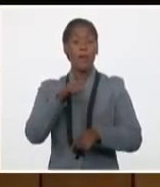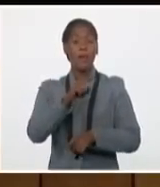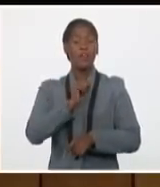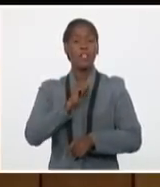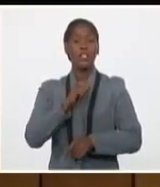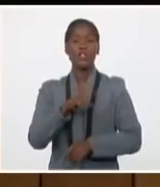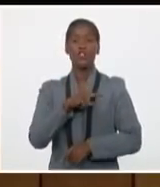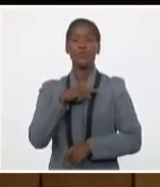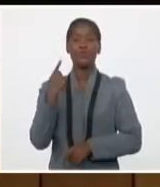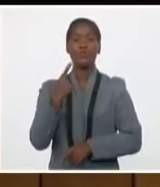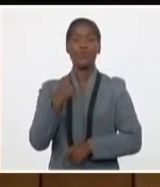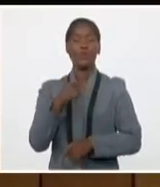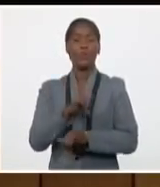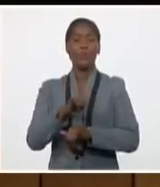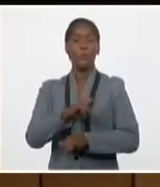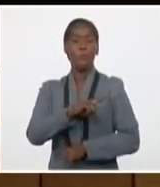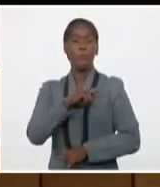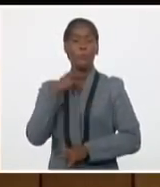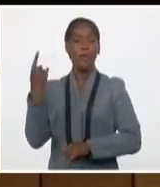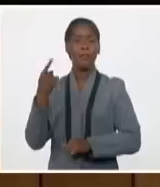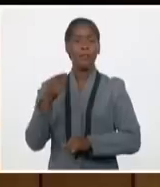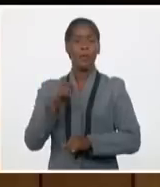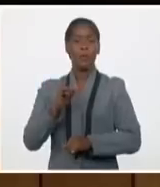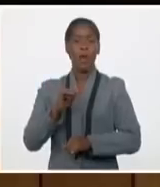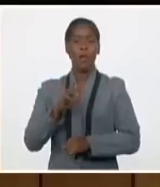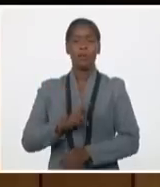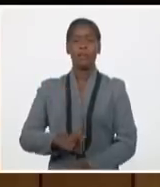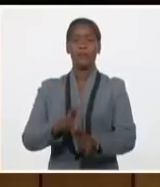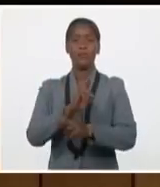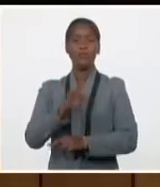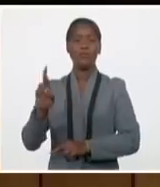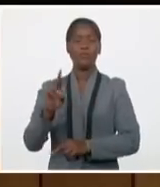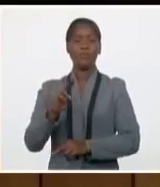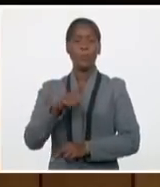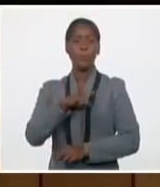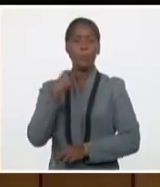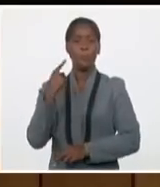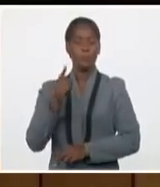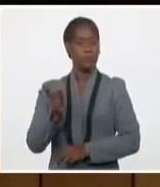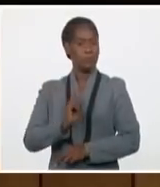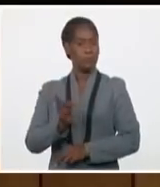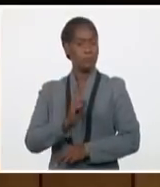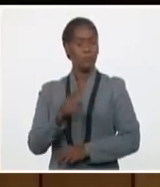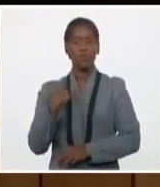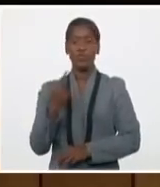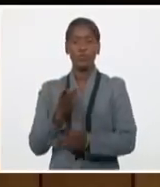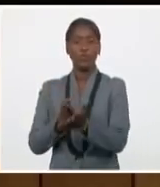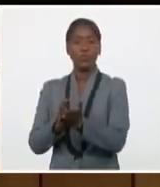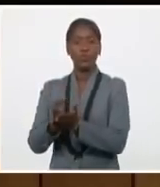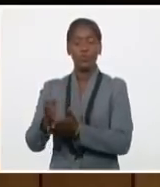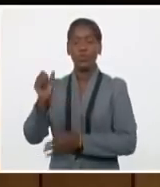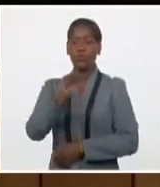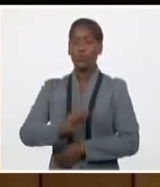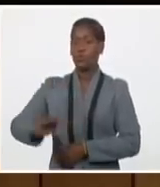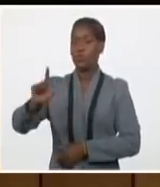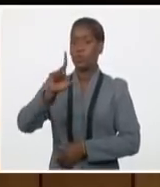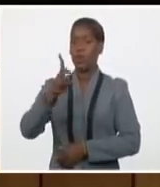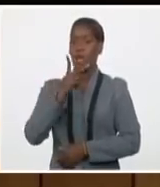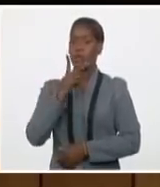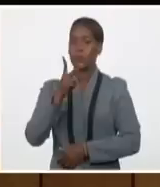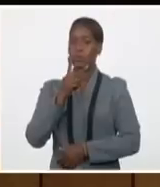la revolución y al socialismo, realice concesiones inherentes a su soberanía